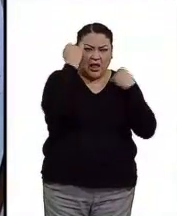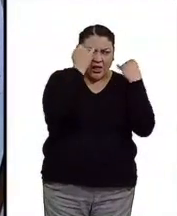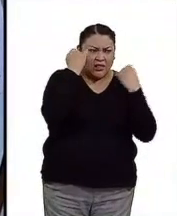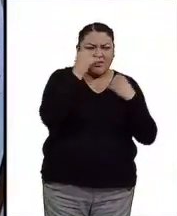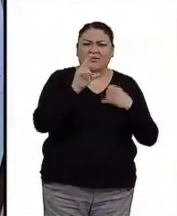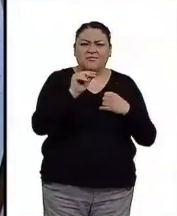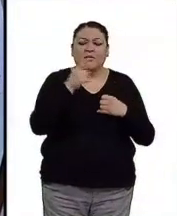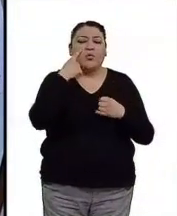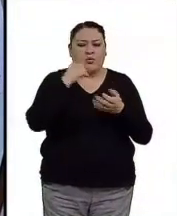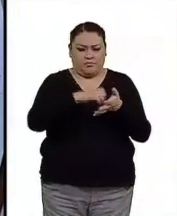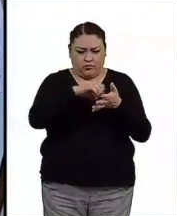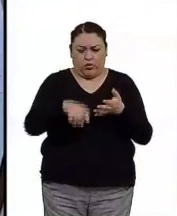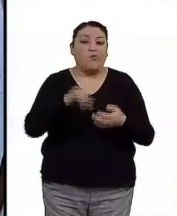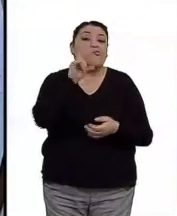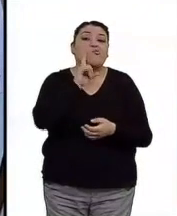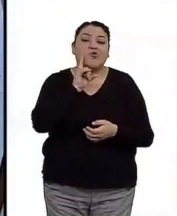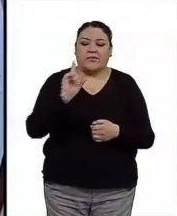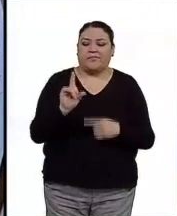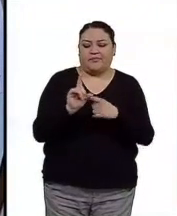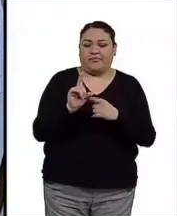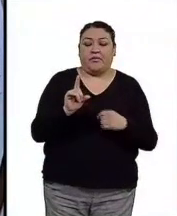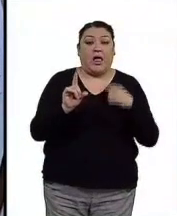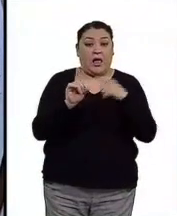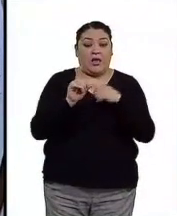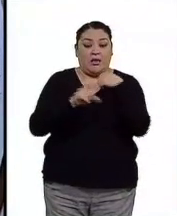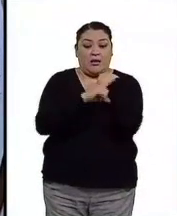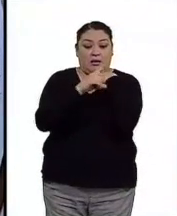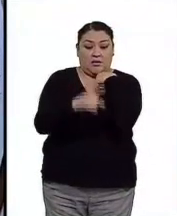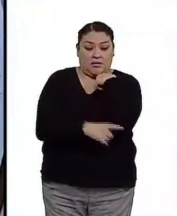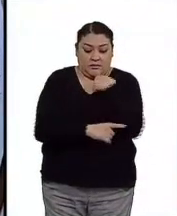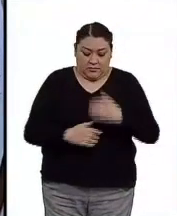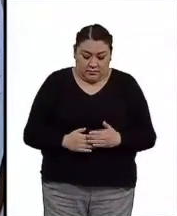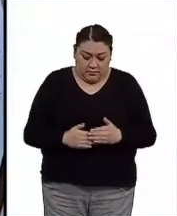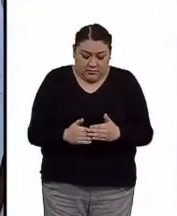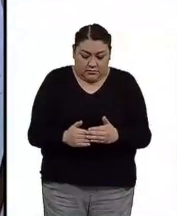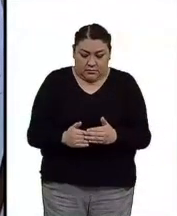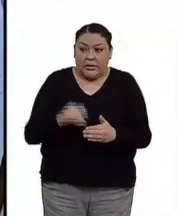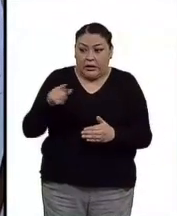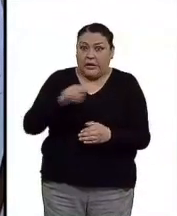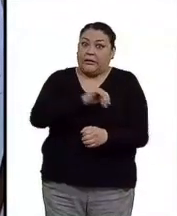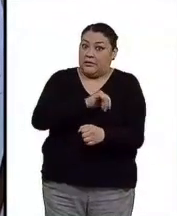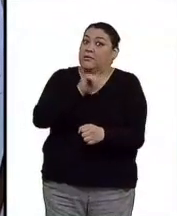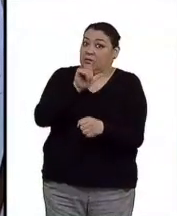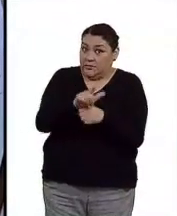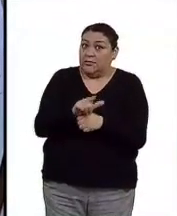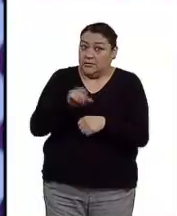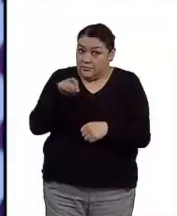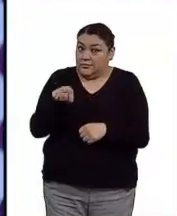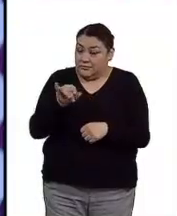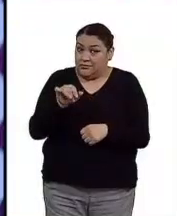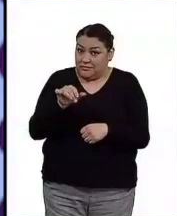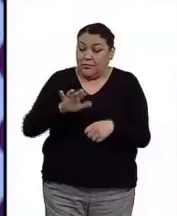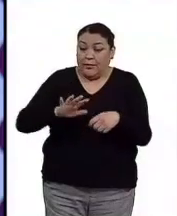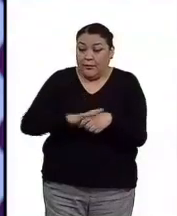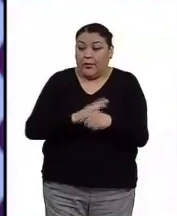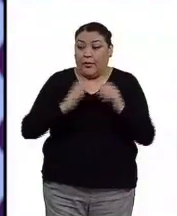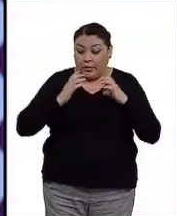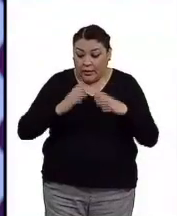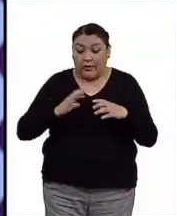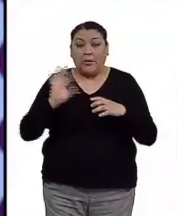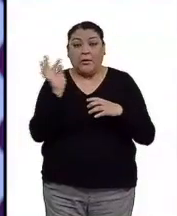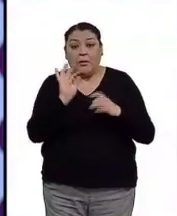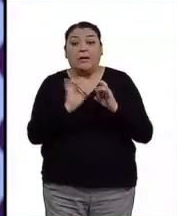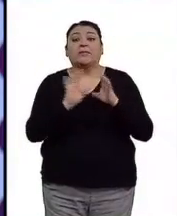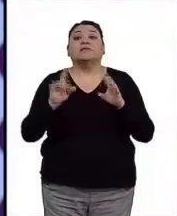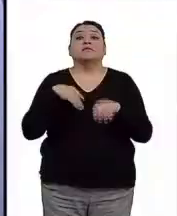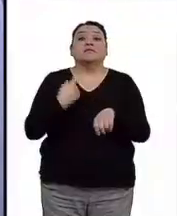una mujer que está embarazada pues va a tener una condición de salud específica, mucho más si hay alguna situación que se pueda